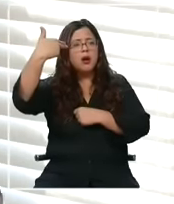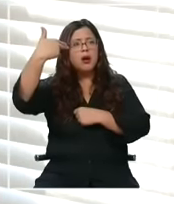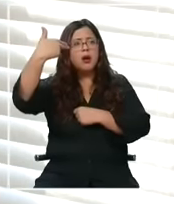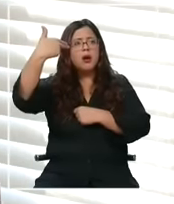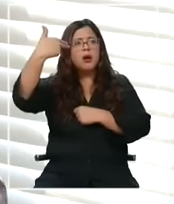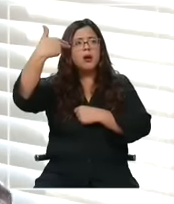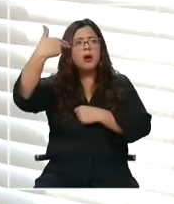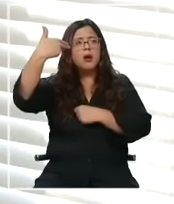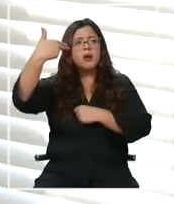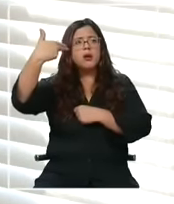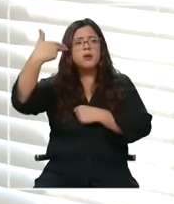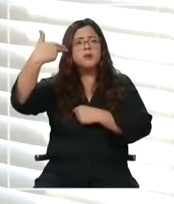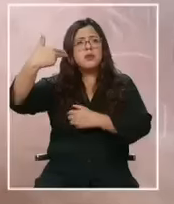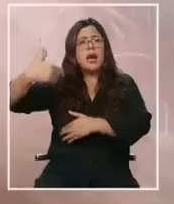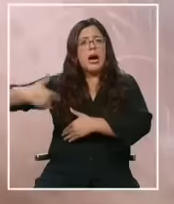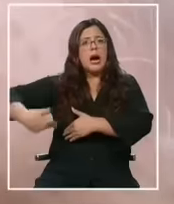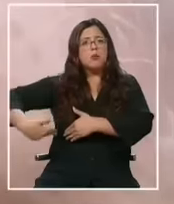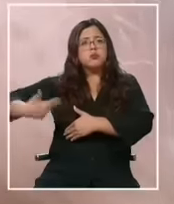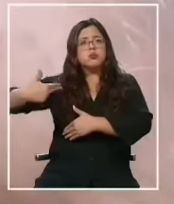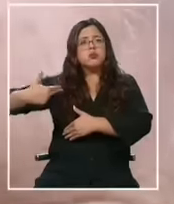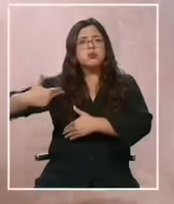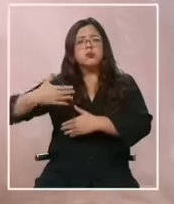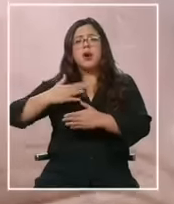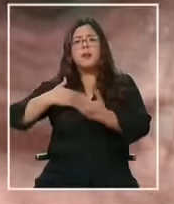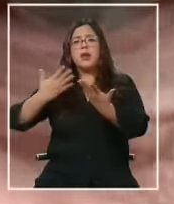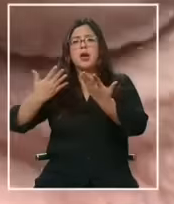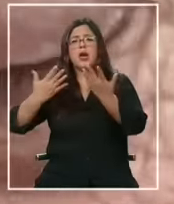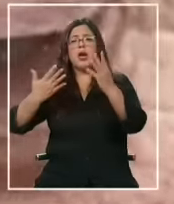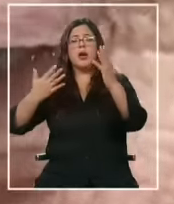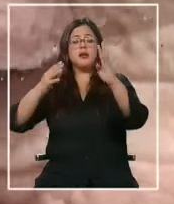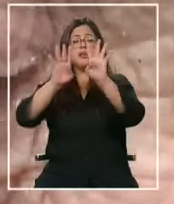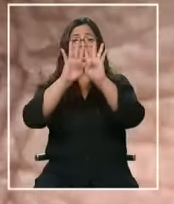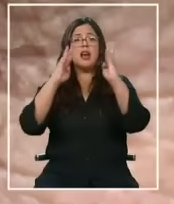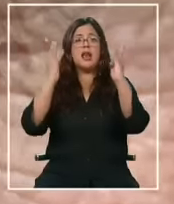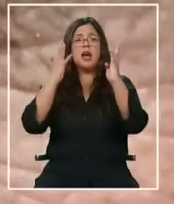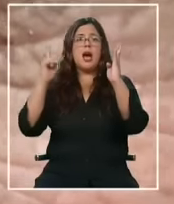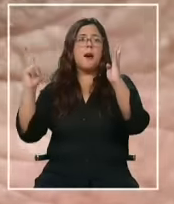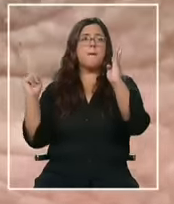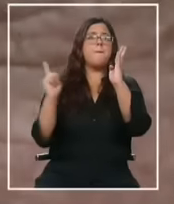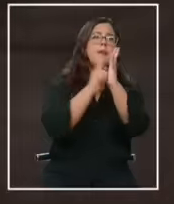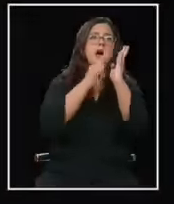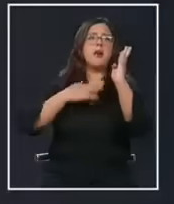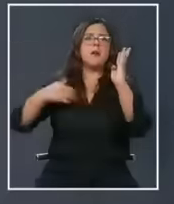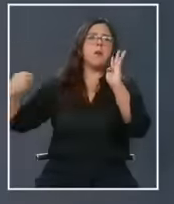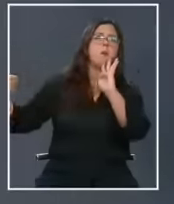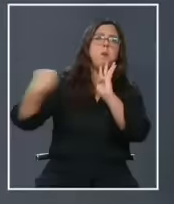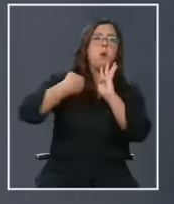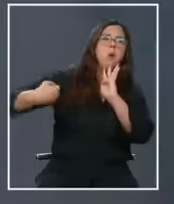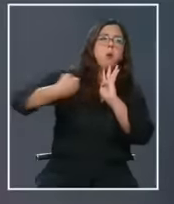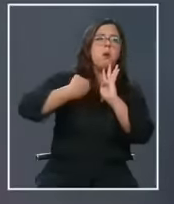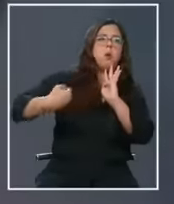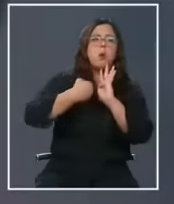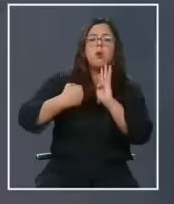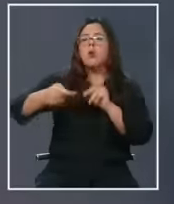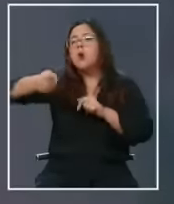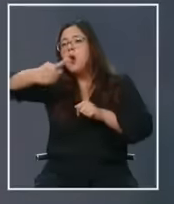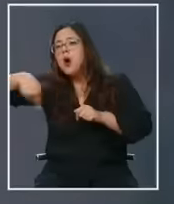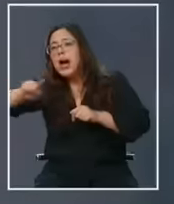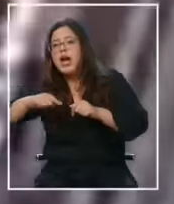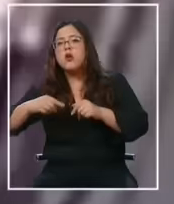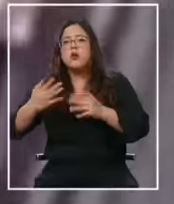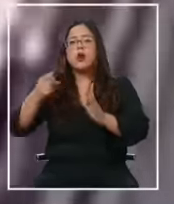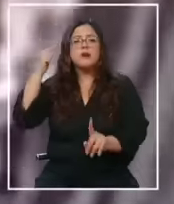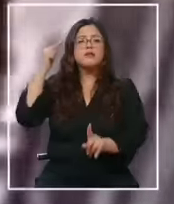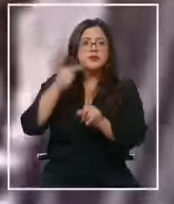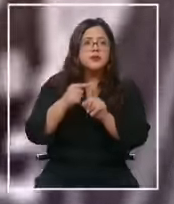el revólver puesto aquí en la costilla. Me tiraron contra una reja y de ahí empezaron a golpear. Son blancos de los